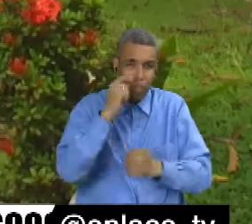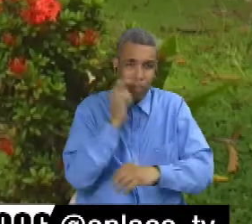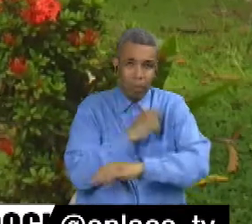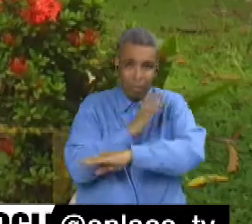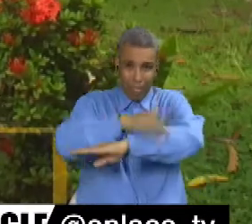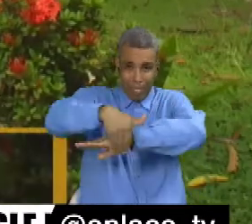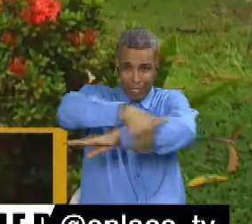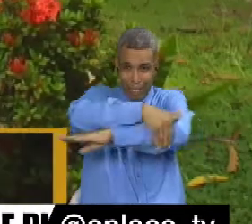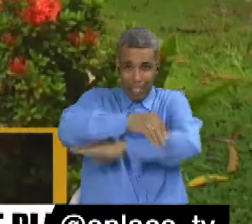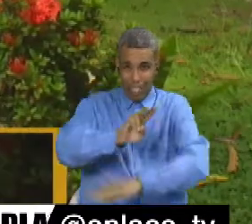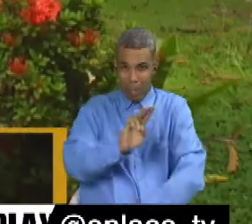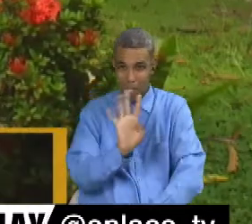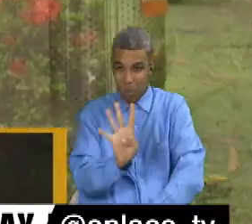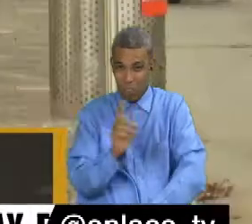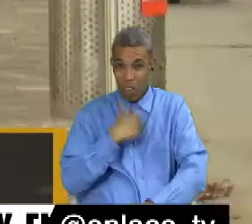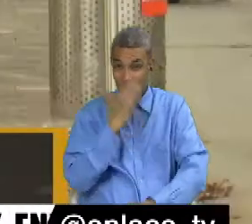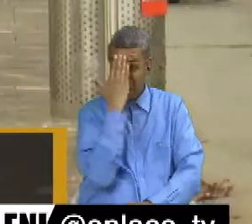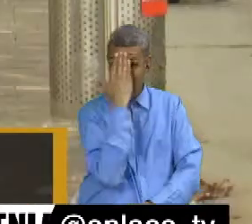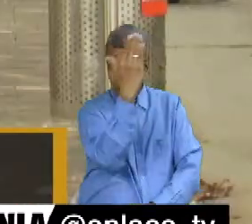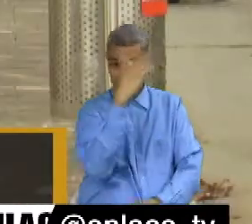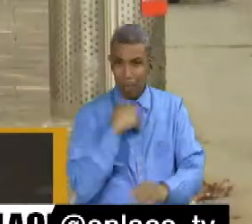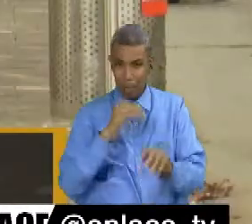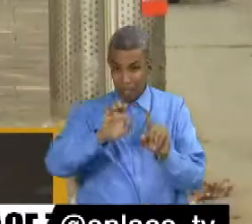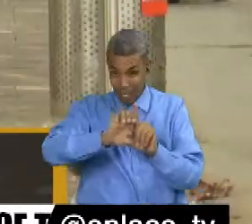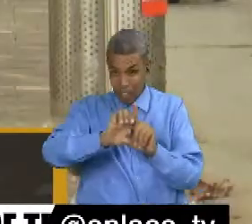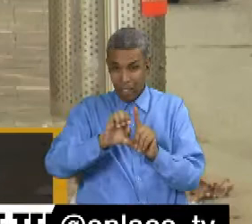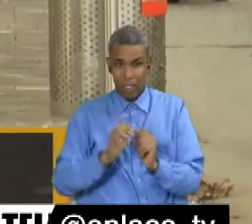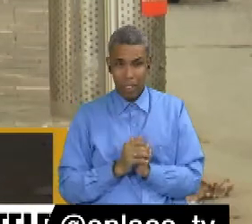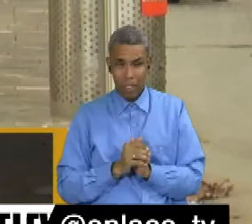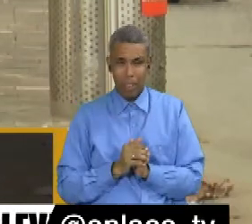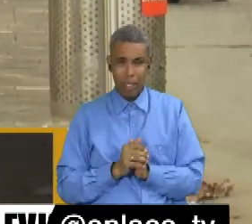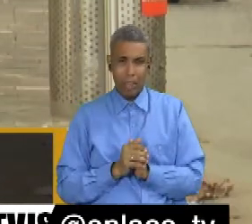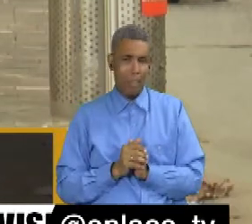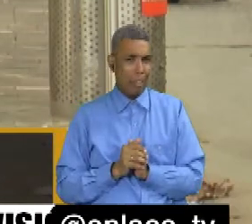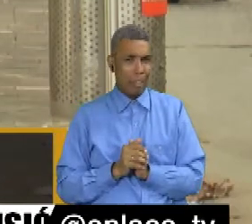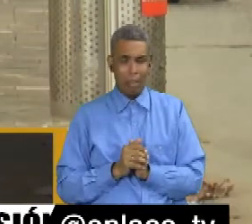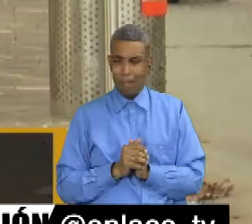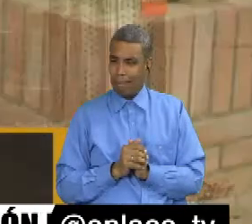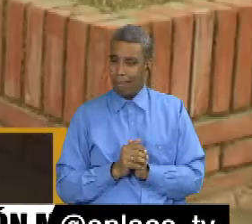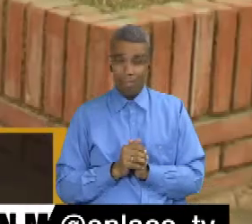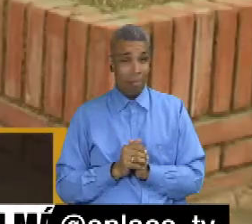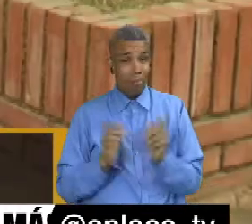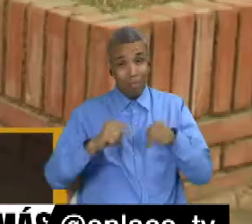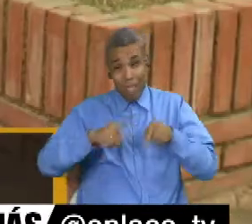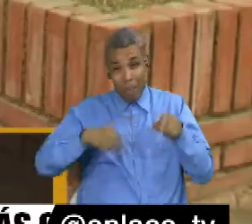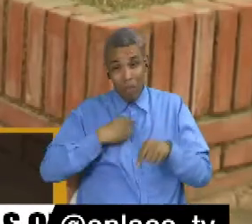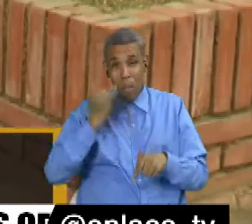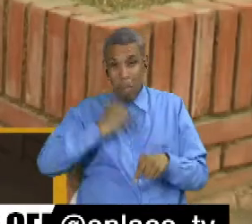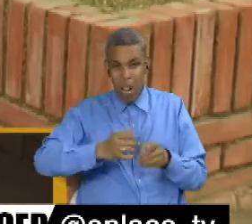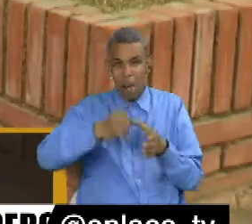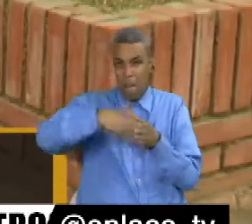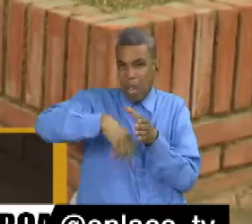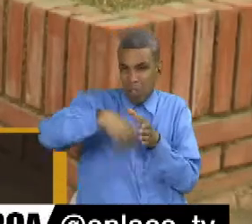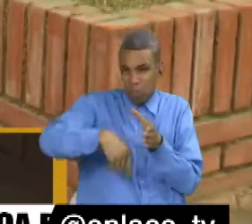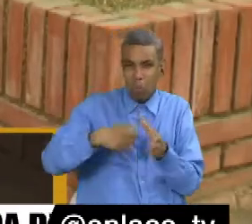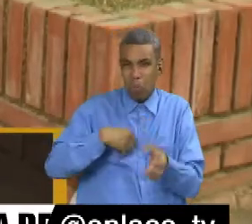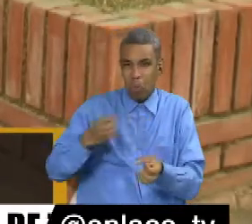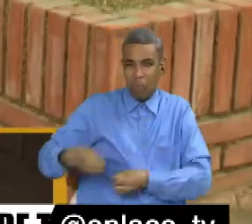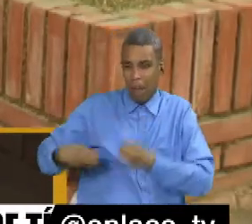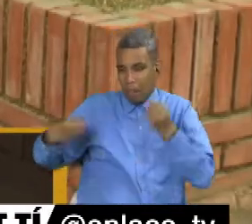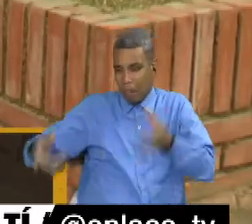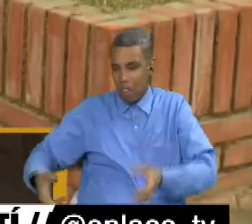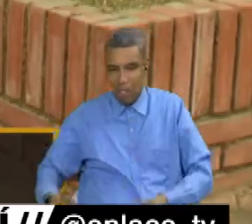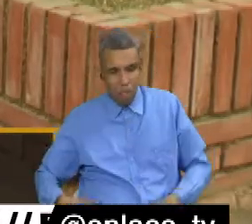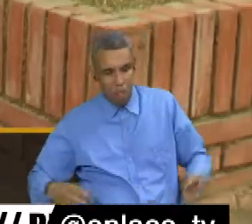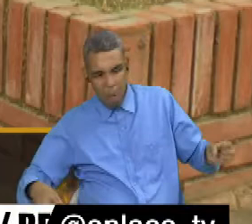Enlace Televisión. Como dice la frase popular, resultó ser más cara la cura que la enfermedad. Bolsas y bolsas de basura aparecían en la zona sin doliente